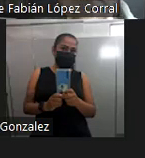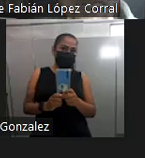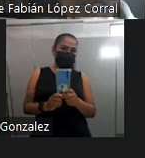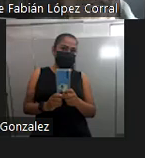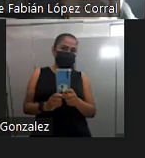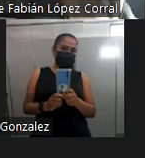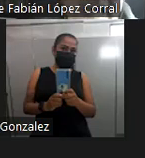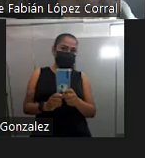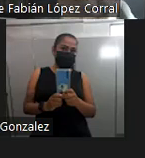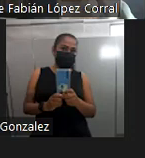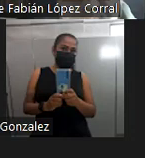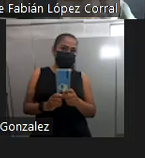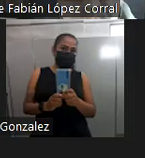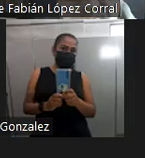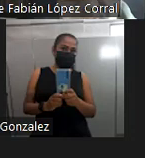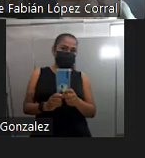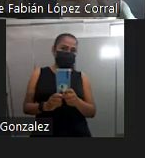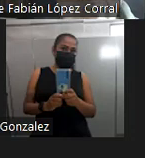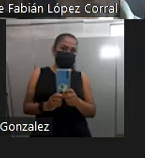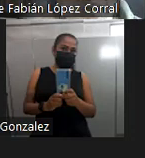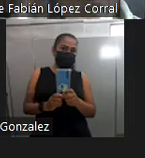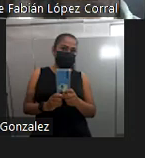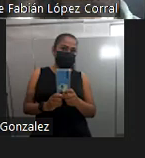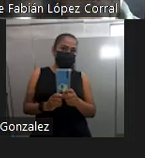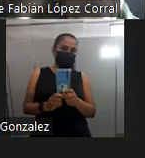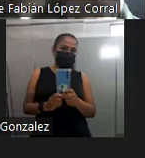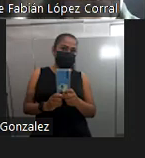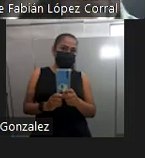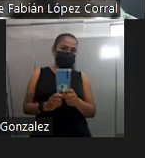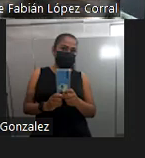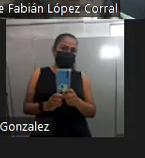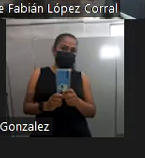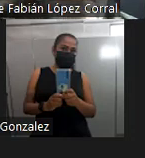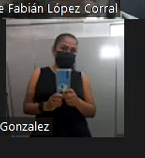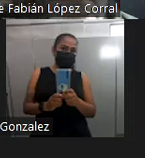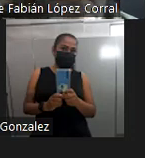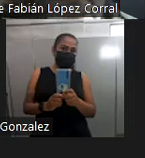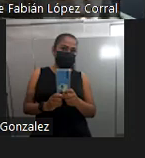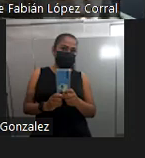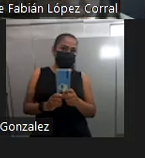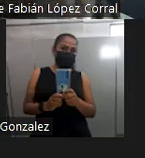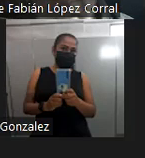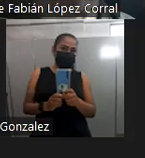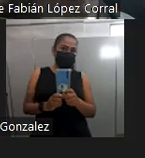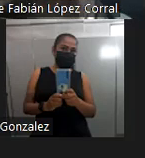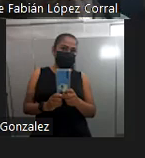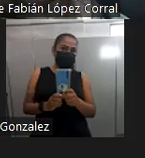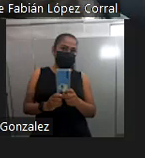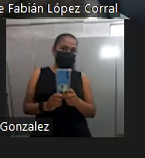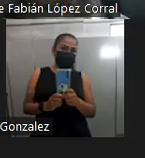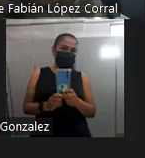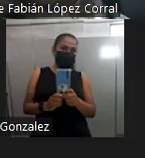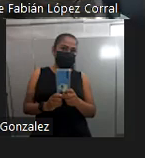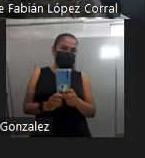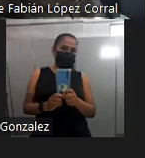lo suficiente como para decir Ah caray y bueno este fenómeno pues se han hecho muchas muchas películas por ahí